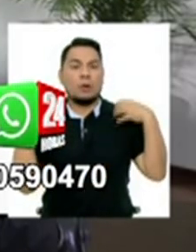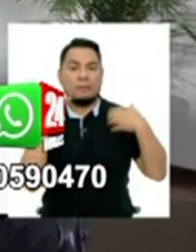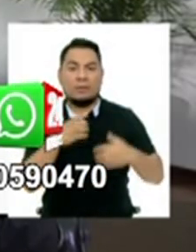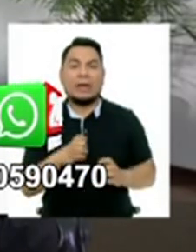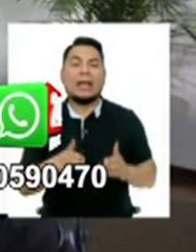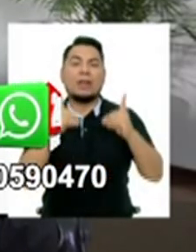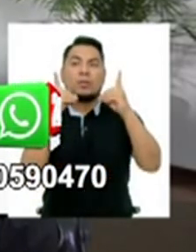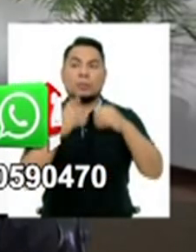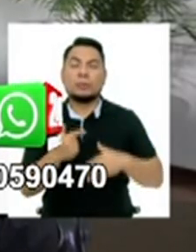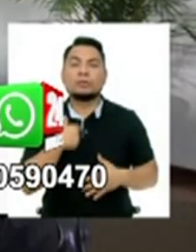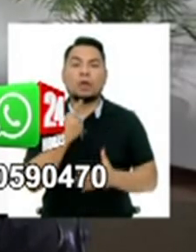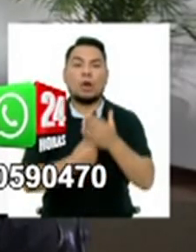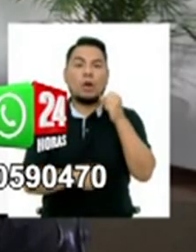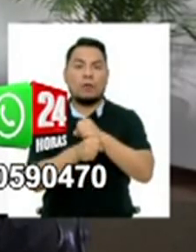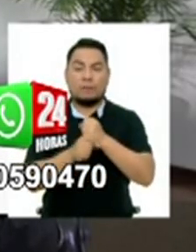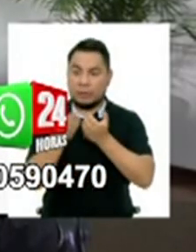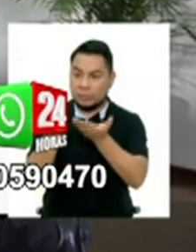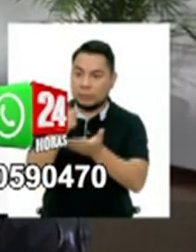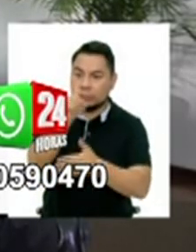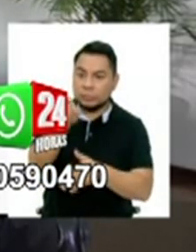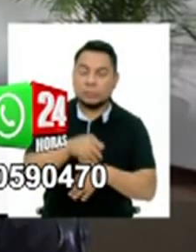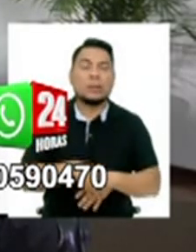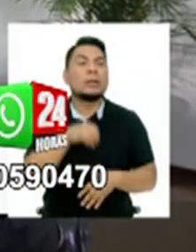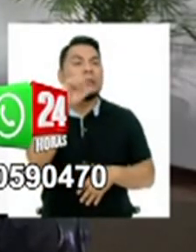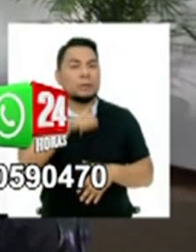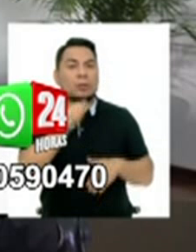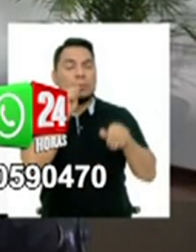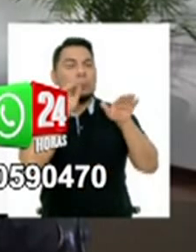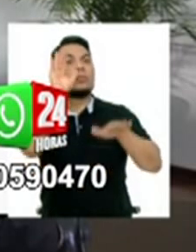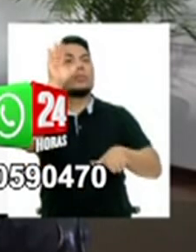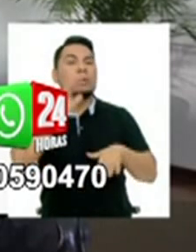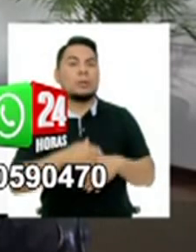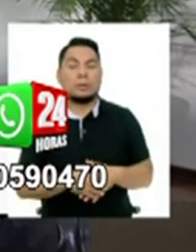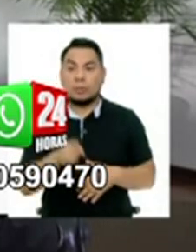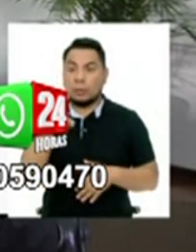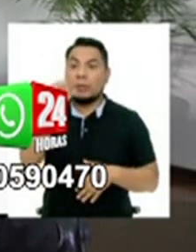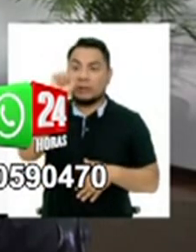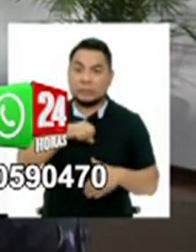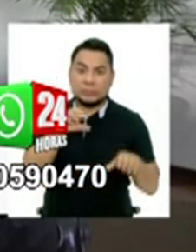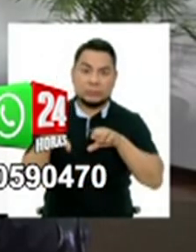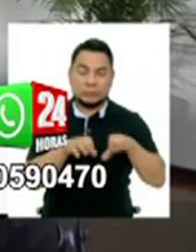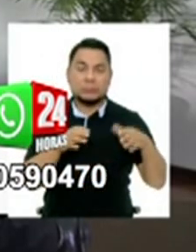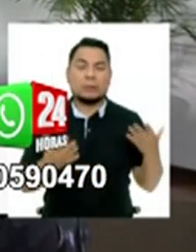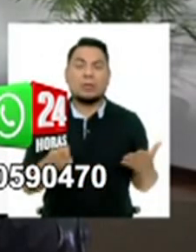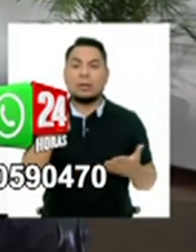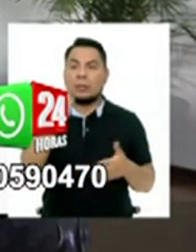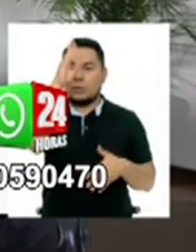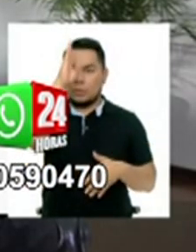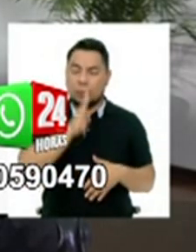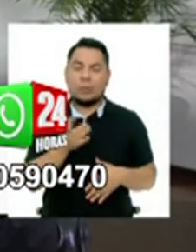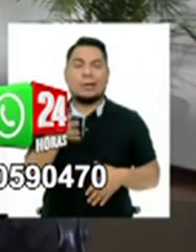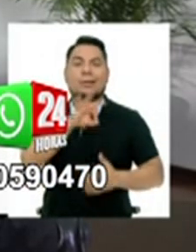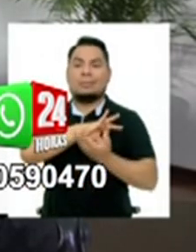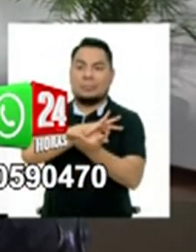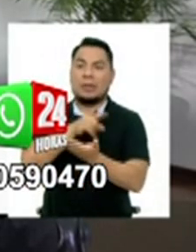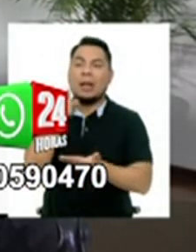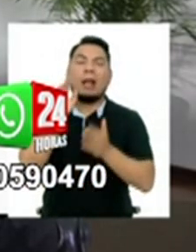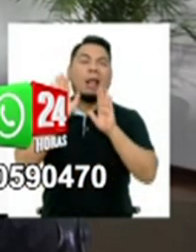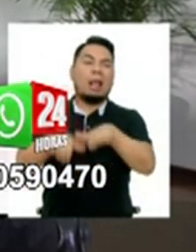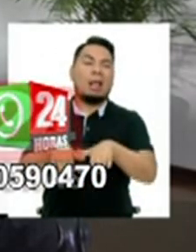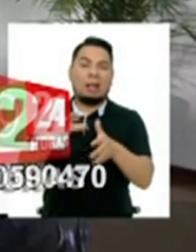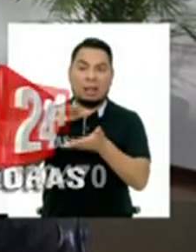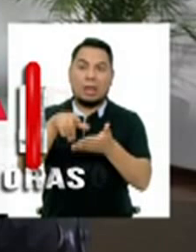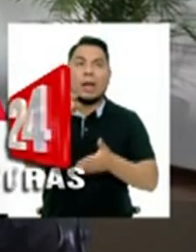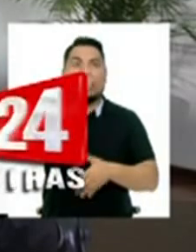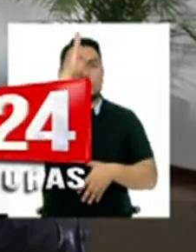estas últimas horas en Palacio de Gobierno y nos va a dar el detalle de lo que ocurrió, de lo que usted está viendo en imágenes. Rosendo Serna